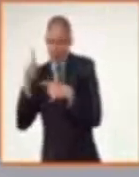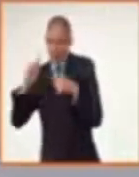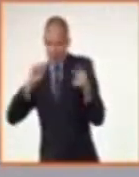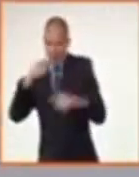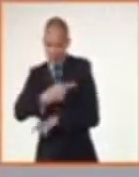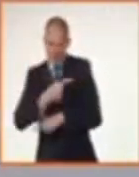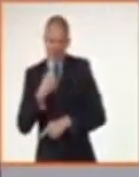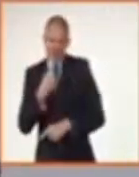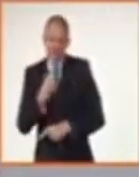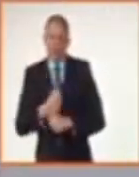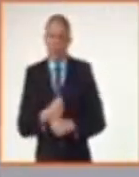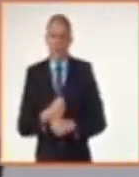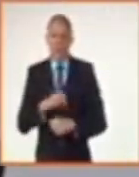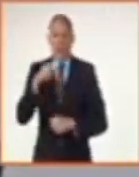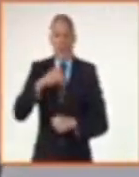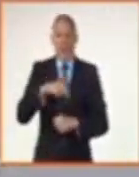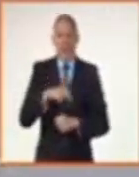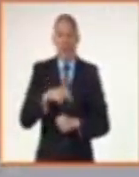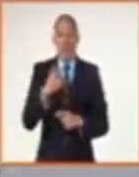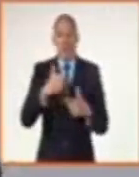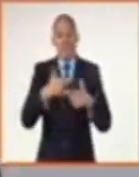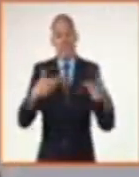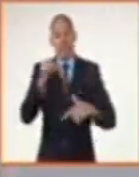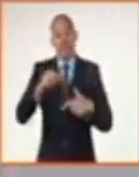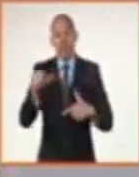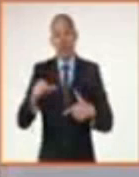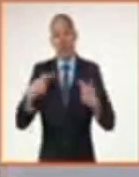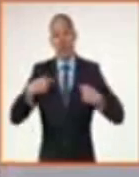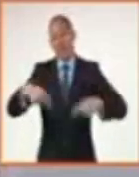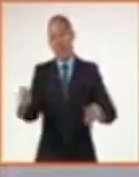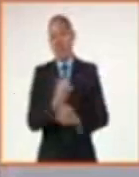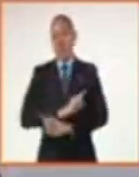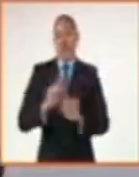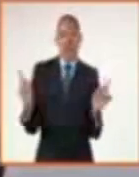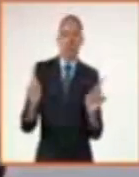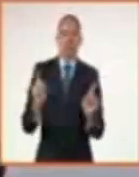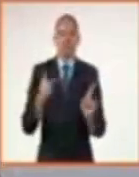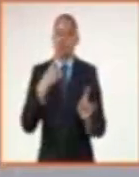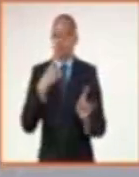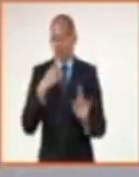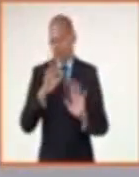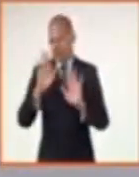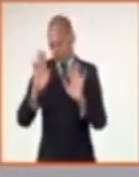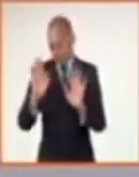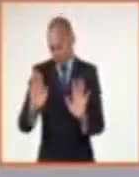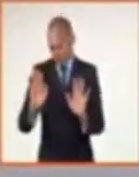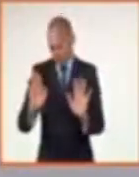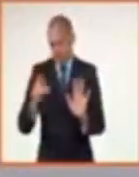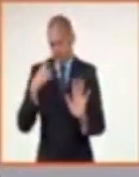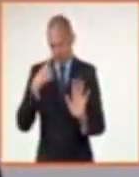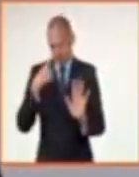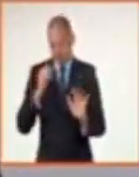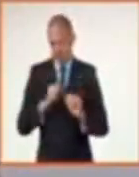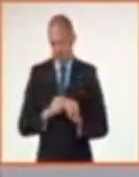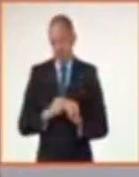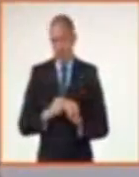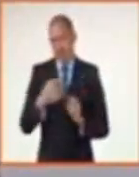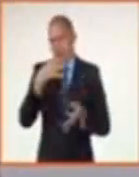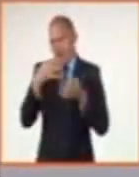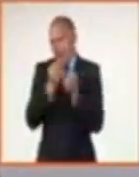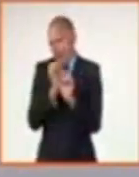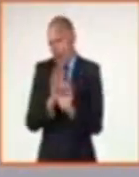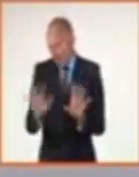abstención. O sea, primero, hay que reconocer que esta no es la Cuba de los años 80, que esta no es la Cuba de la era del